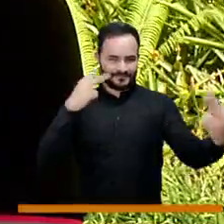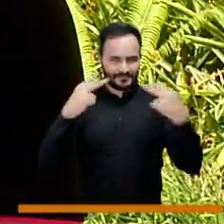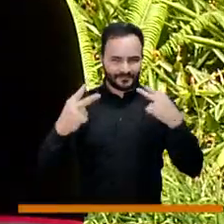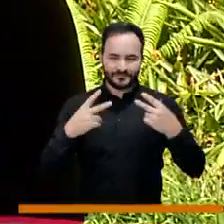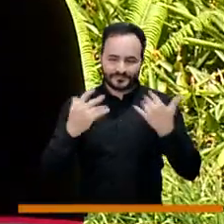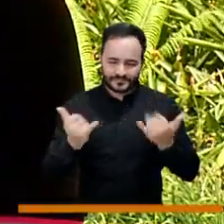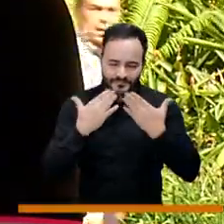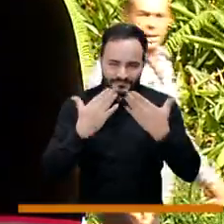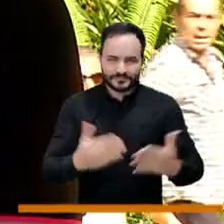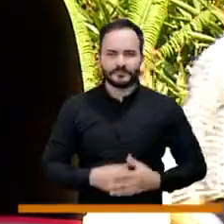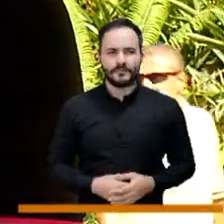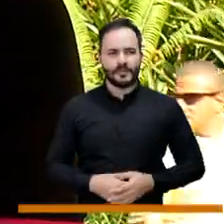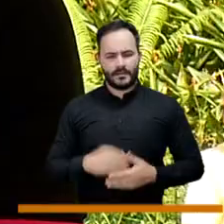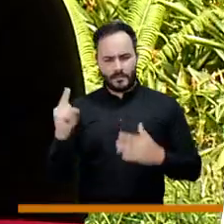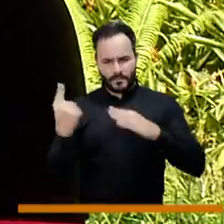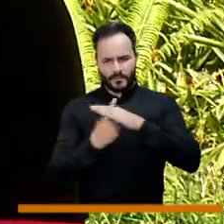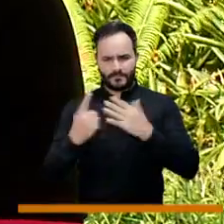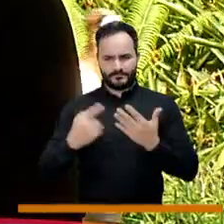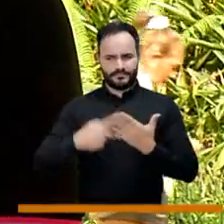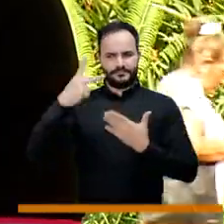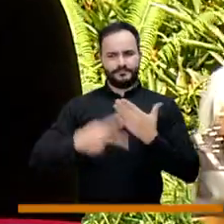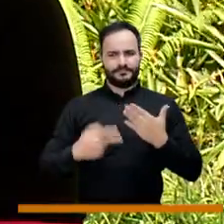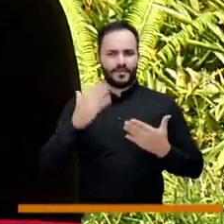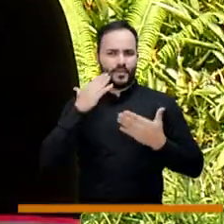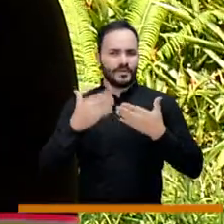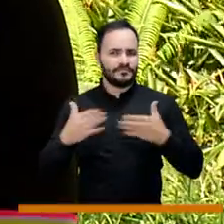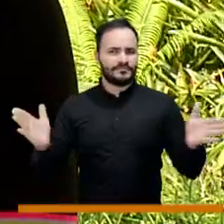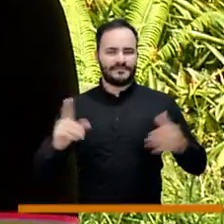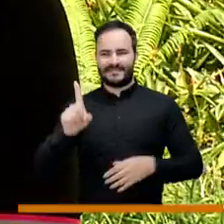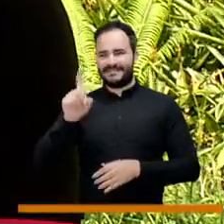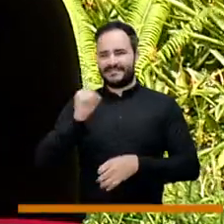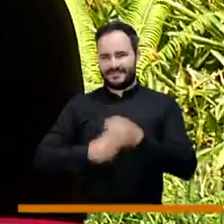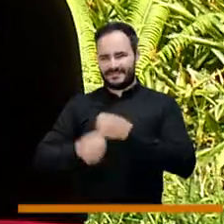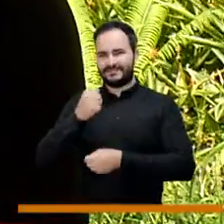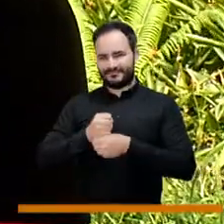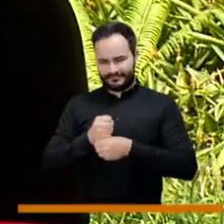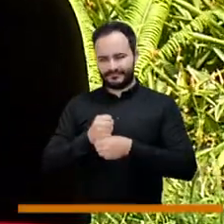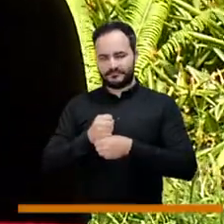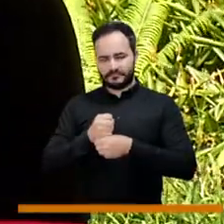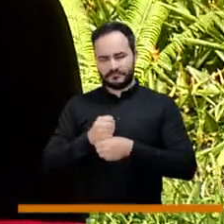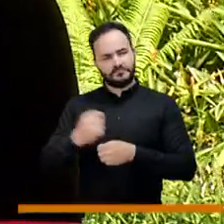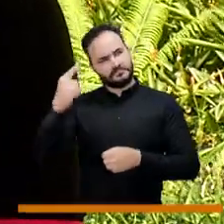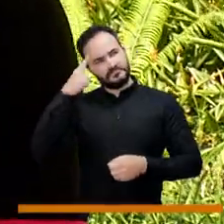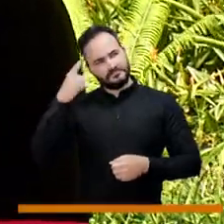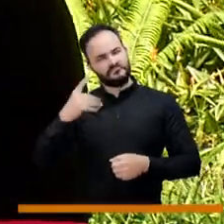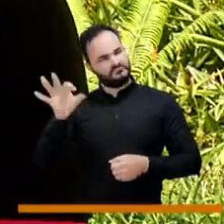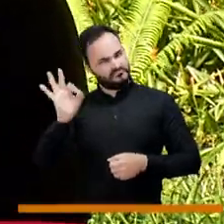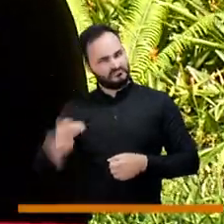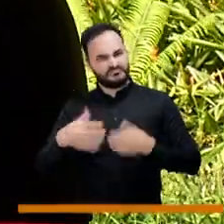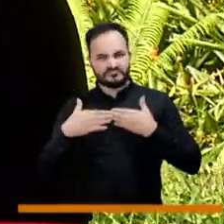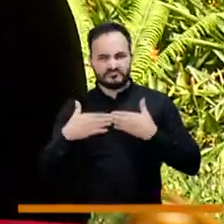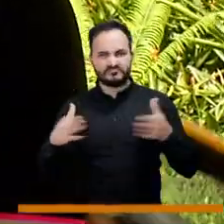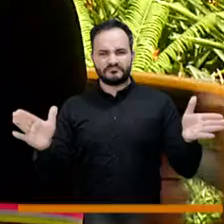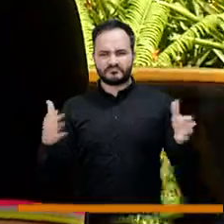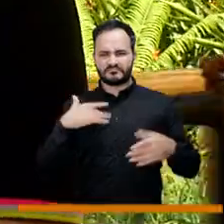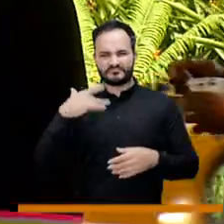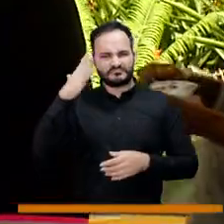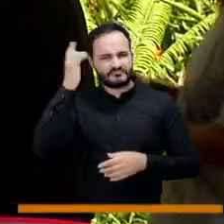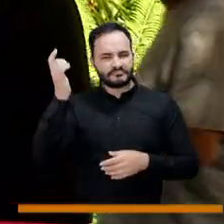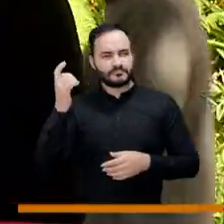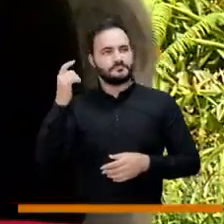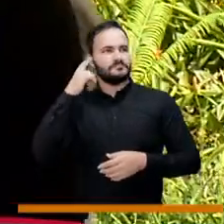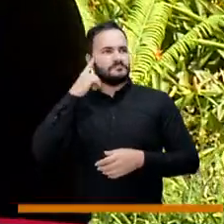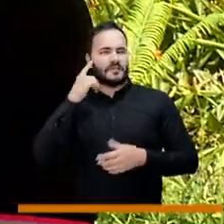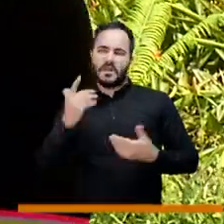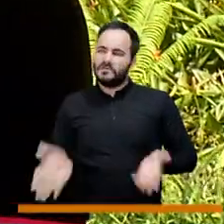sí, nuestro proyecto de Celebrity comenzó hace 6 años. Nosotros empezamos con esta idea y este emprendimiento